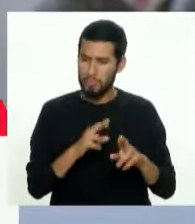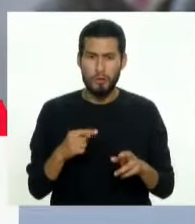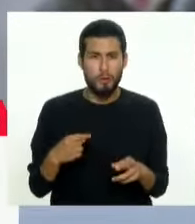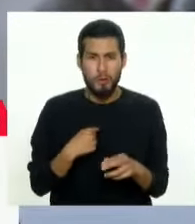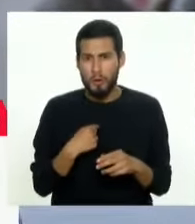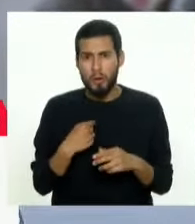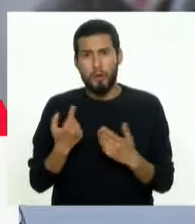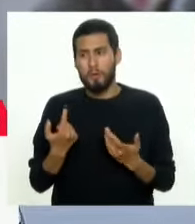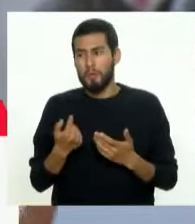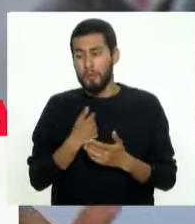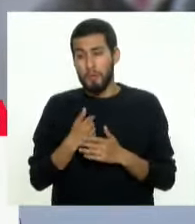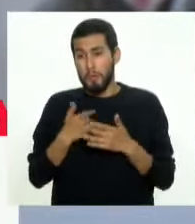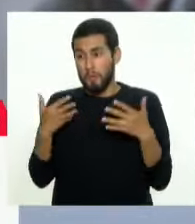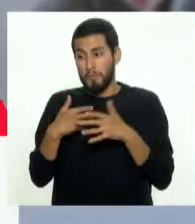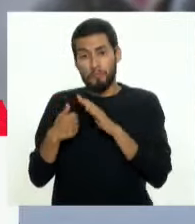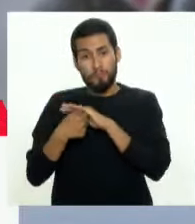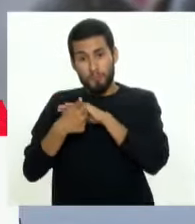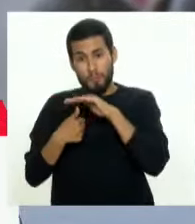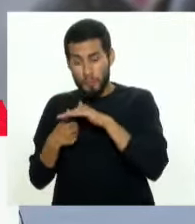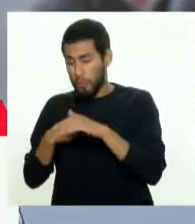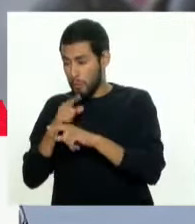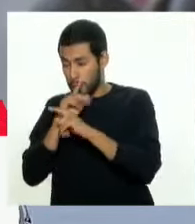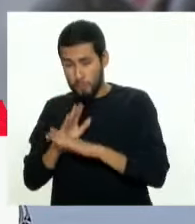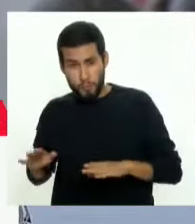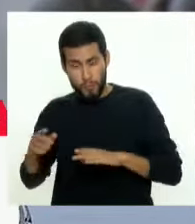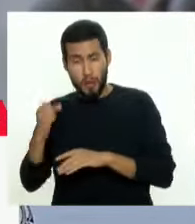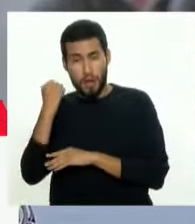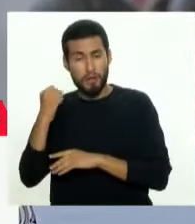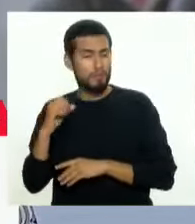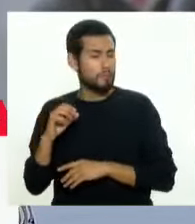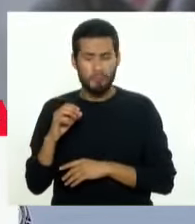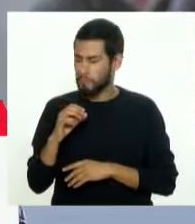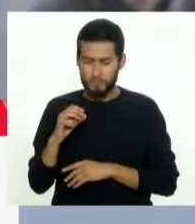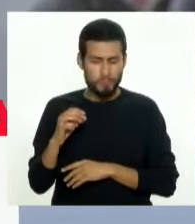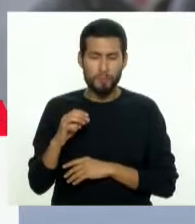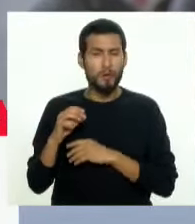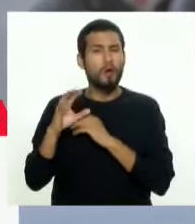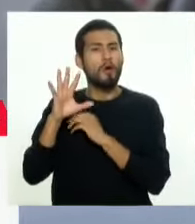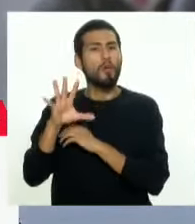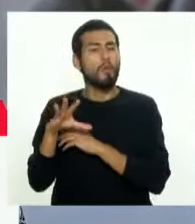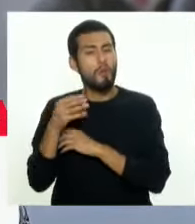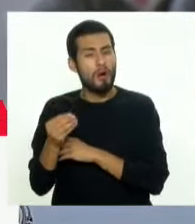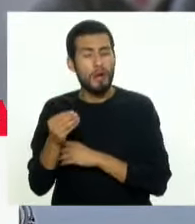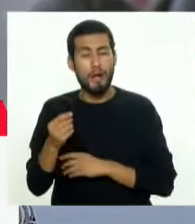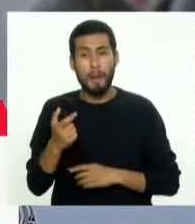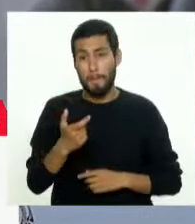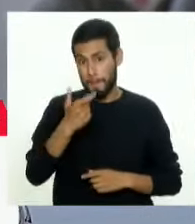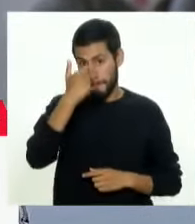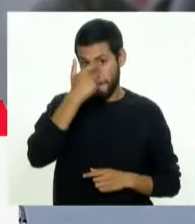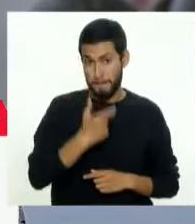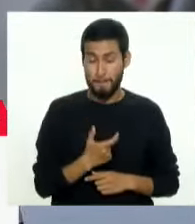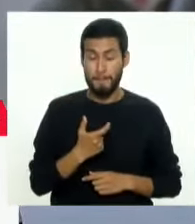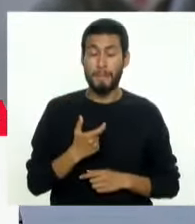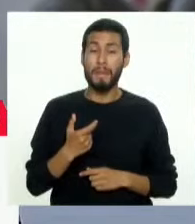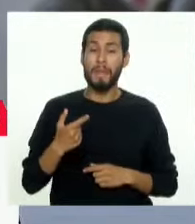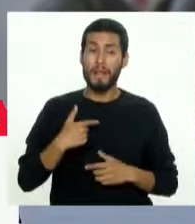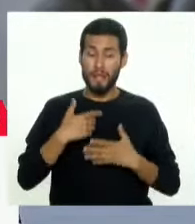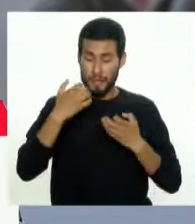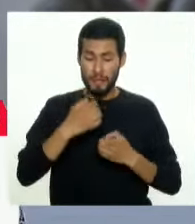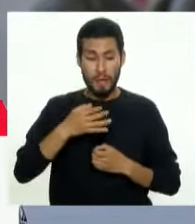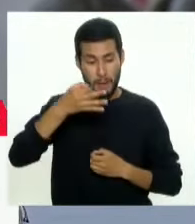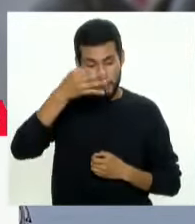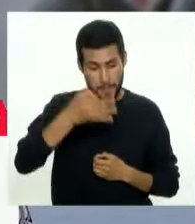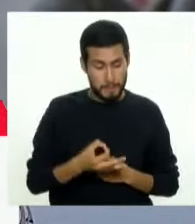acoger a ese derecho de quedarme en silencio, porque creo que la primera persona que quiere saber la